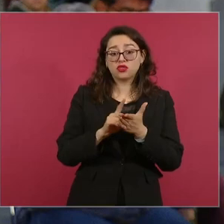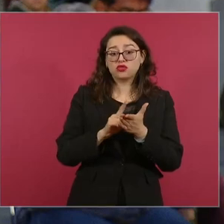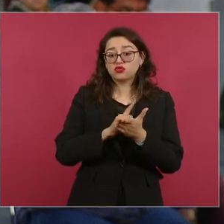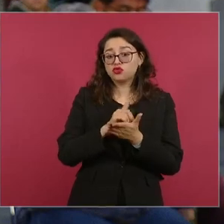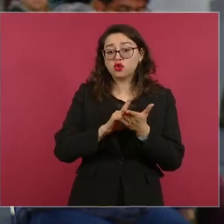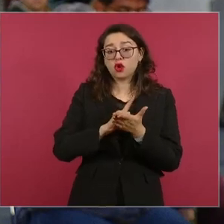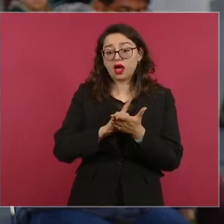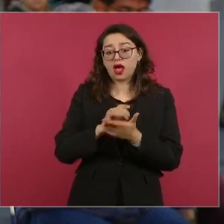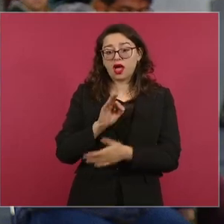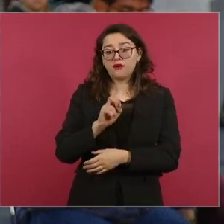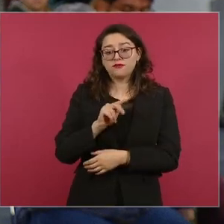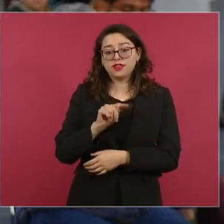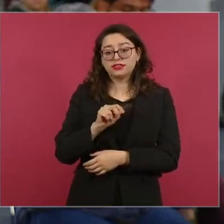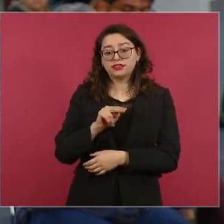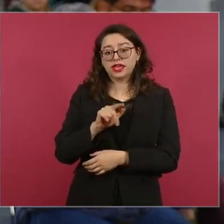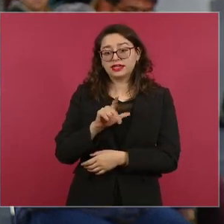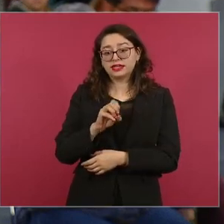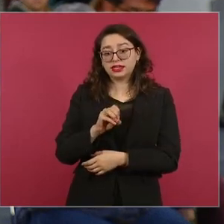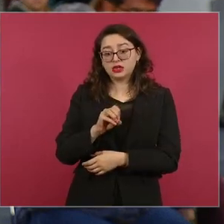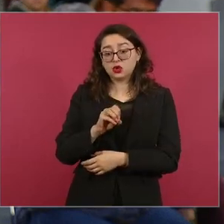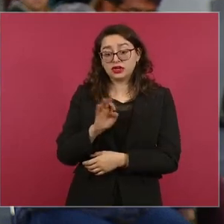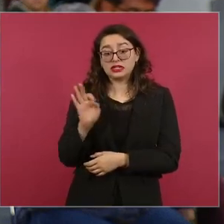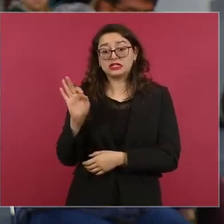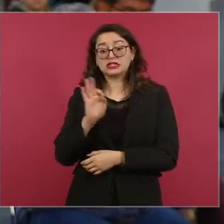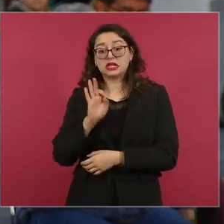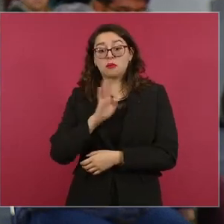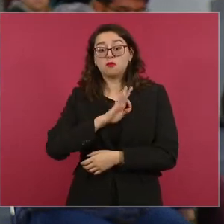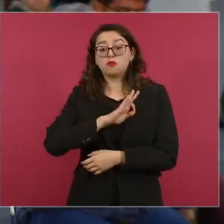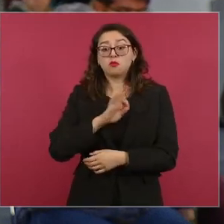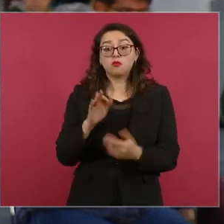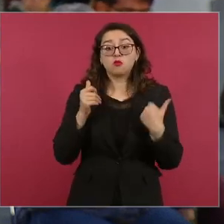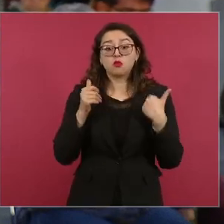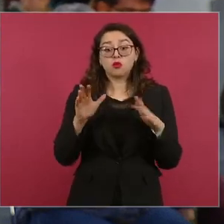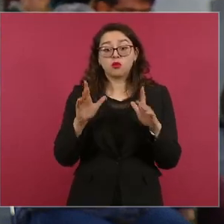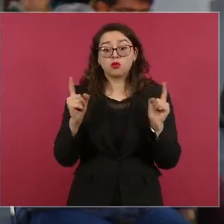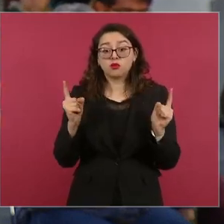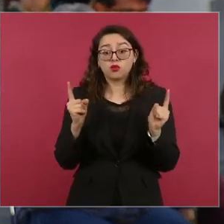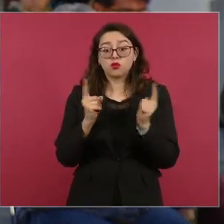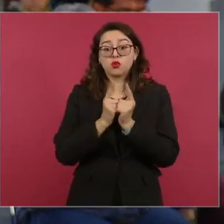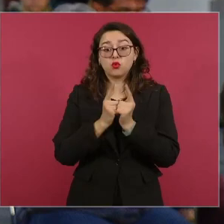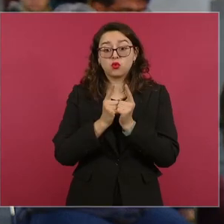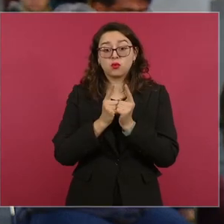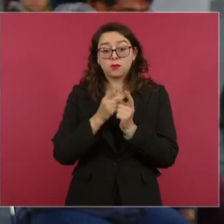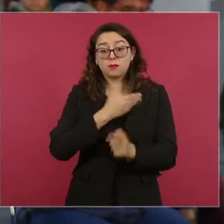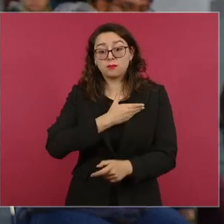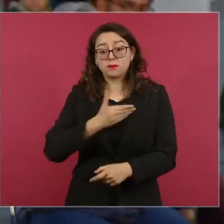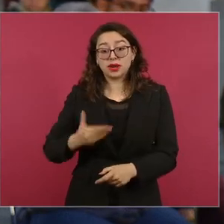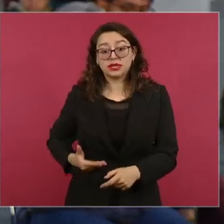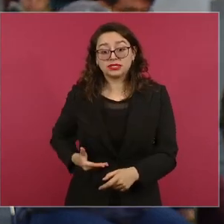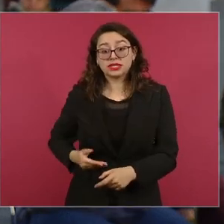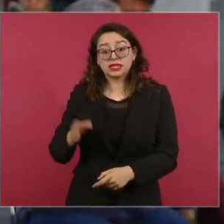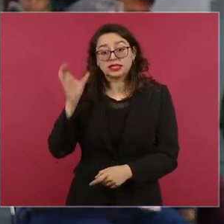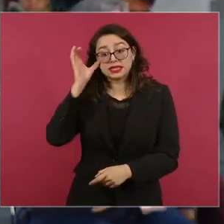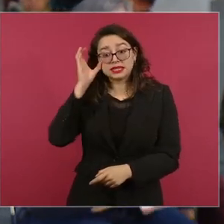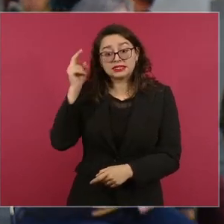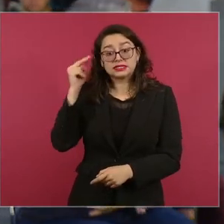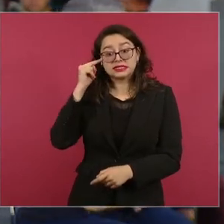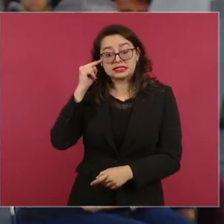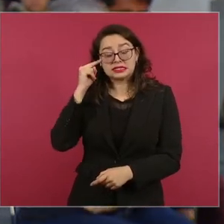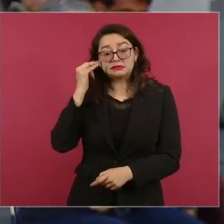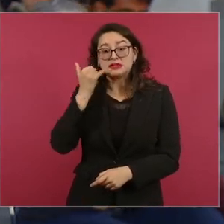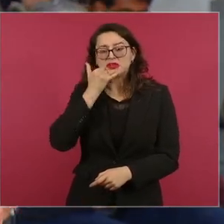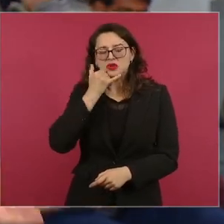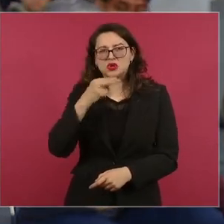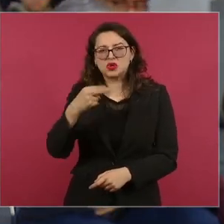con el presidente de la República Popular de China. Bueno, con el presidente de China, puntualmente, para no cometer algún